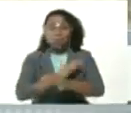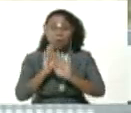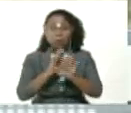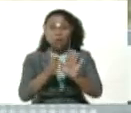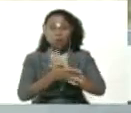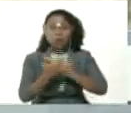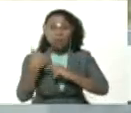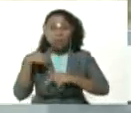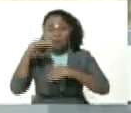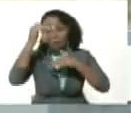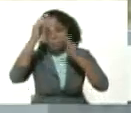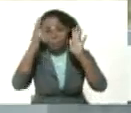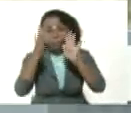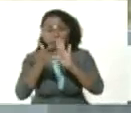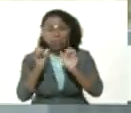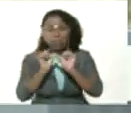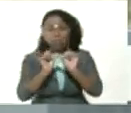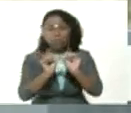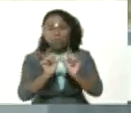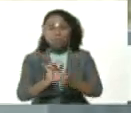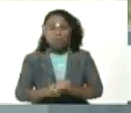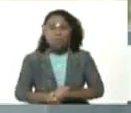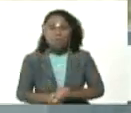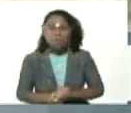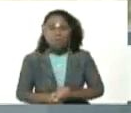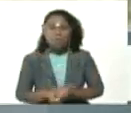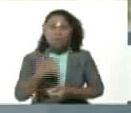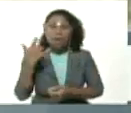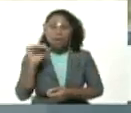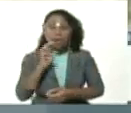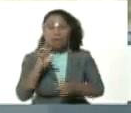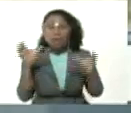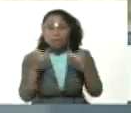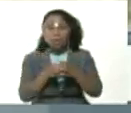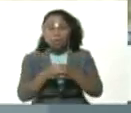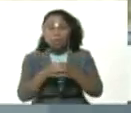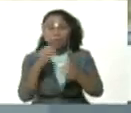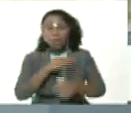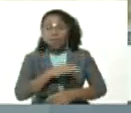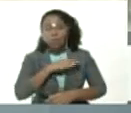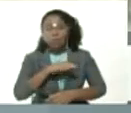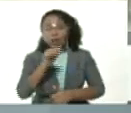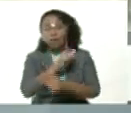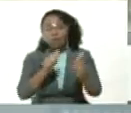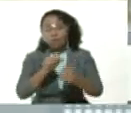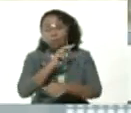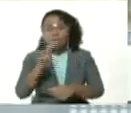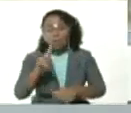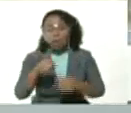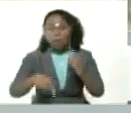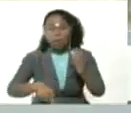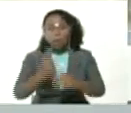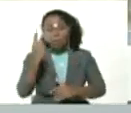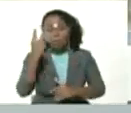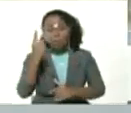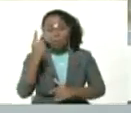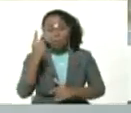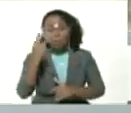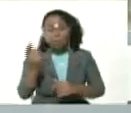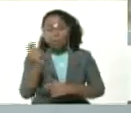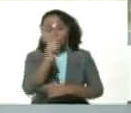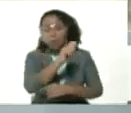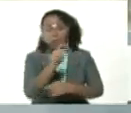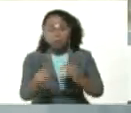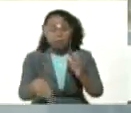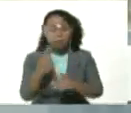consolidarlos, atenderlos permanentemente. Tienen que reunirse, señora vicepresidencia, con los CPT una vez al mes. Una vez al